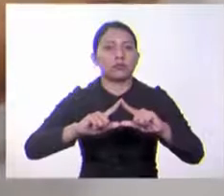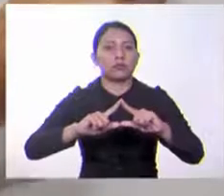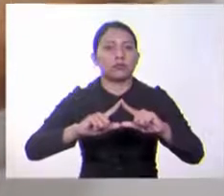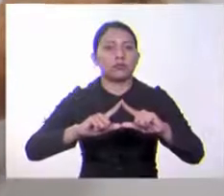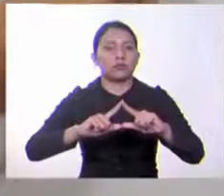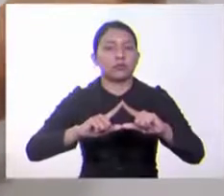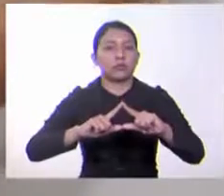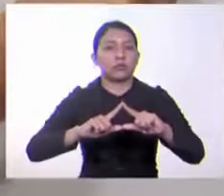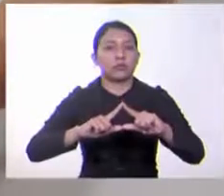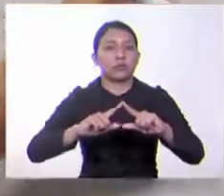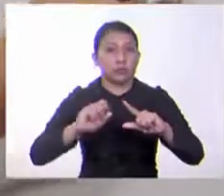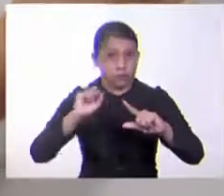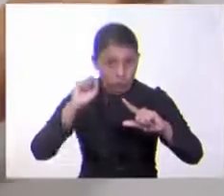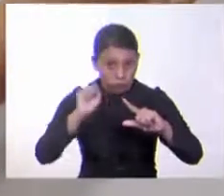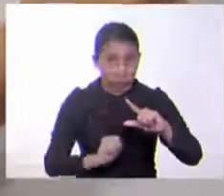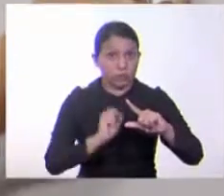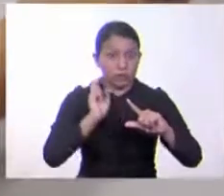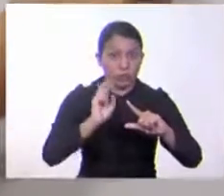¿cumple B?